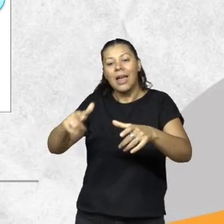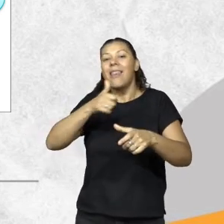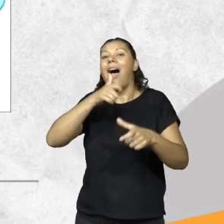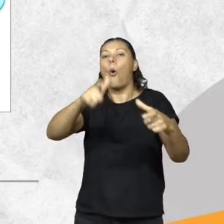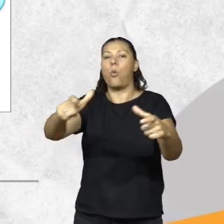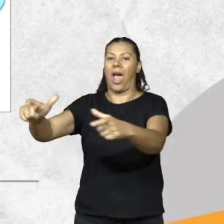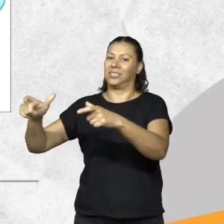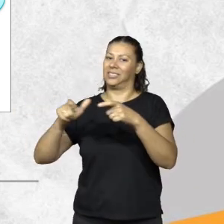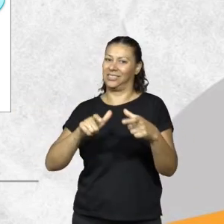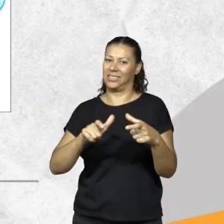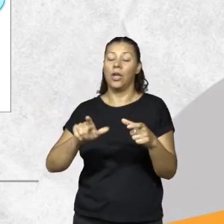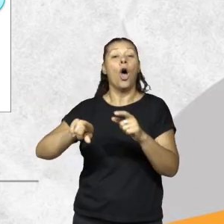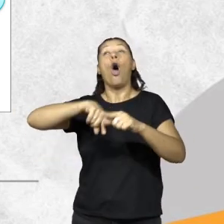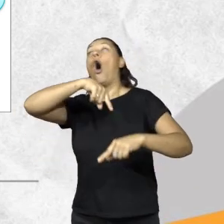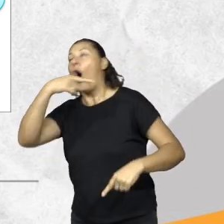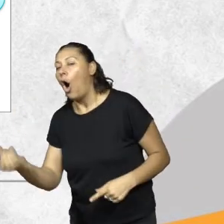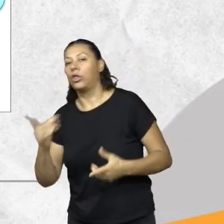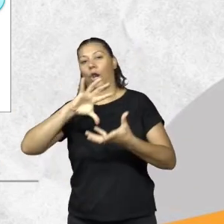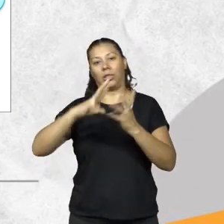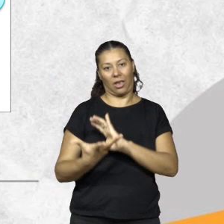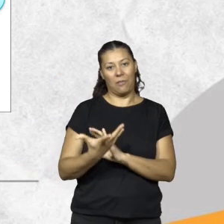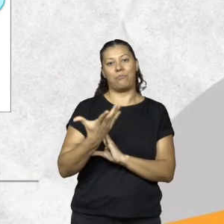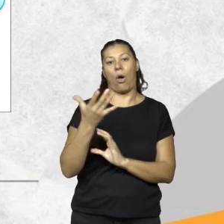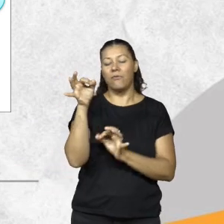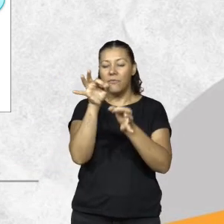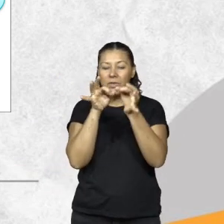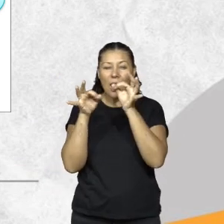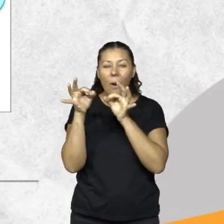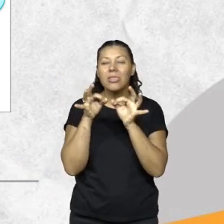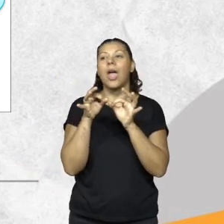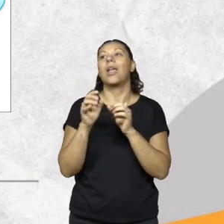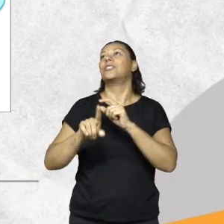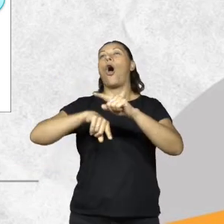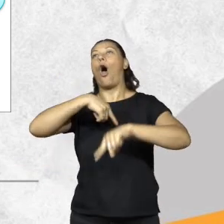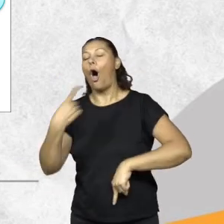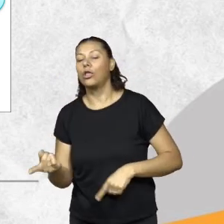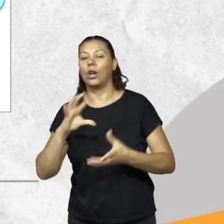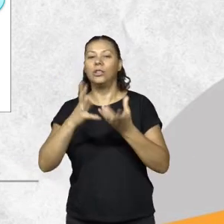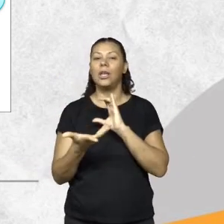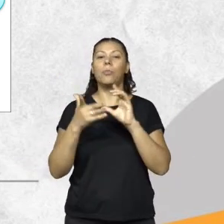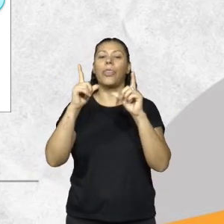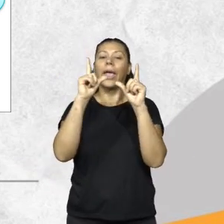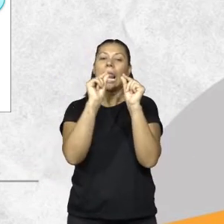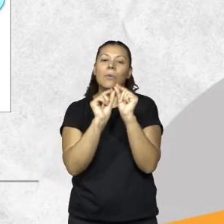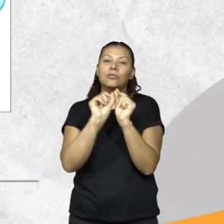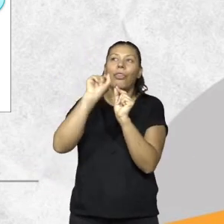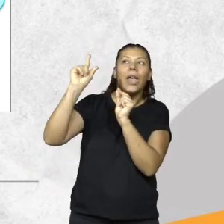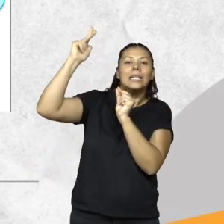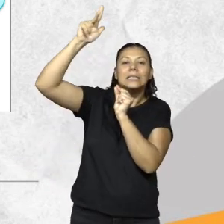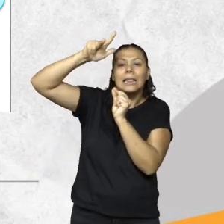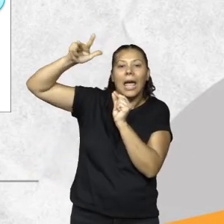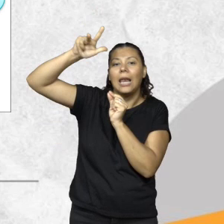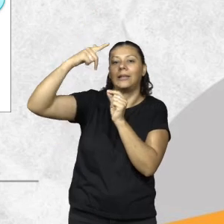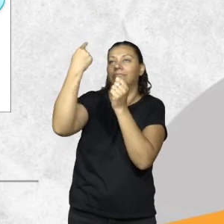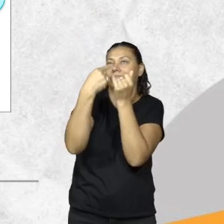son otro tipo de cianobacterias, donde se requiere otro tipo de calibración, por ejemplo, para el satélite, etcétera. No